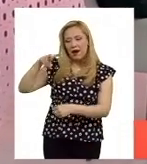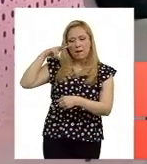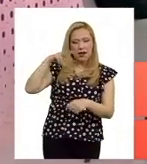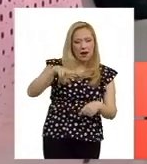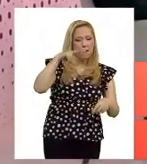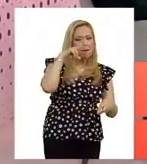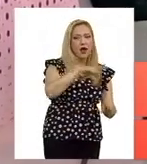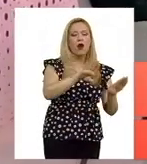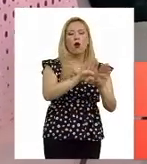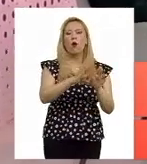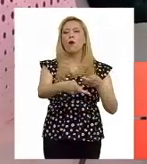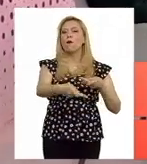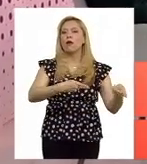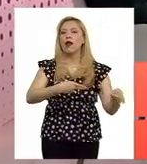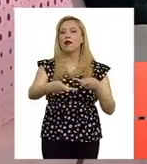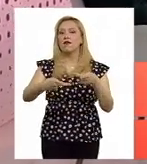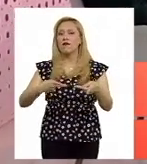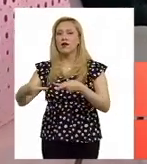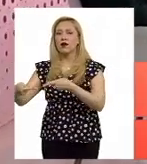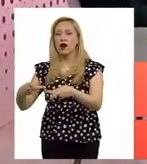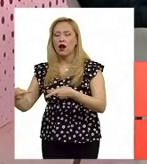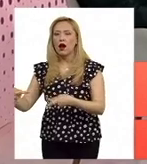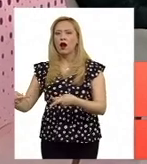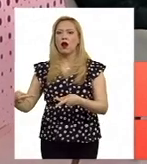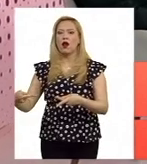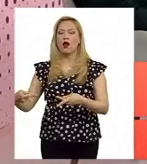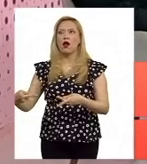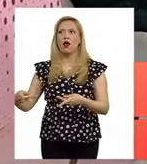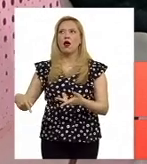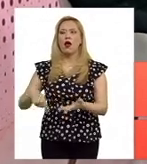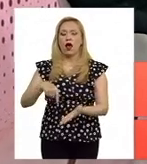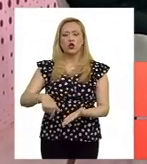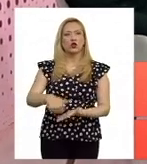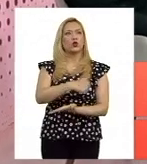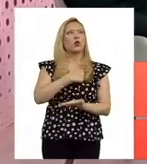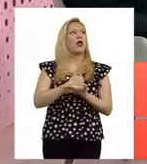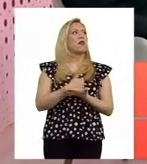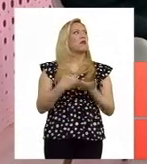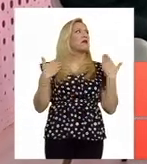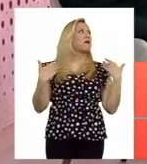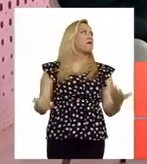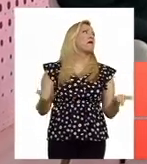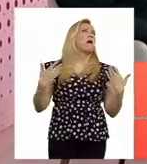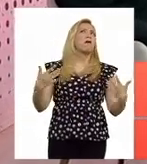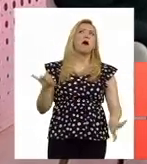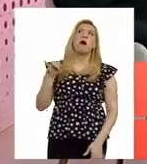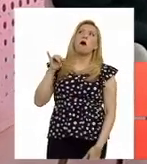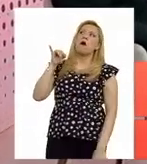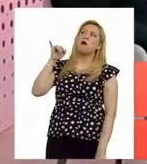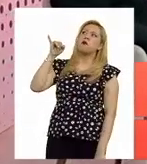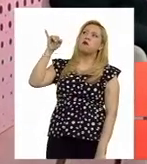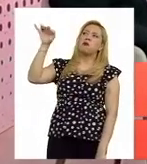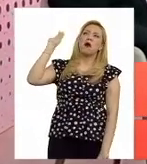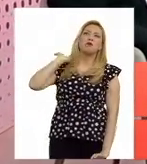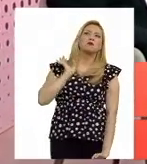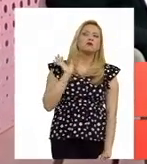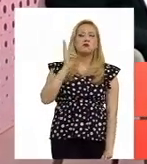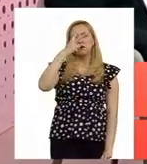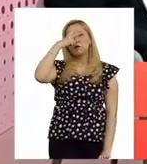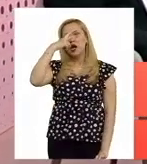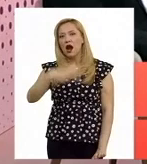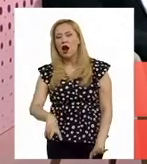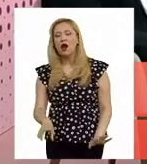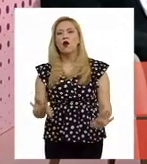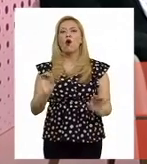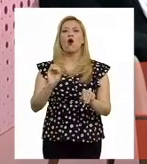de planear estos centros urbanos. Y no pensemos nada más en ciudades como la Ciudad de México, como Sao Paulo,